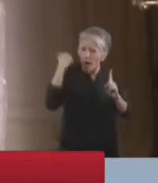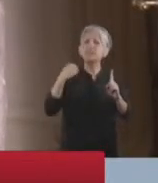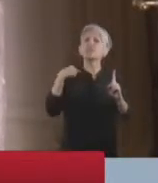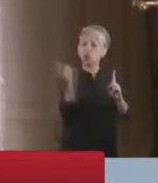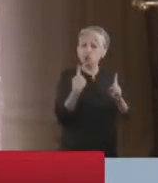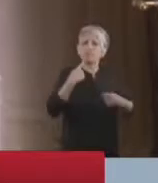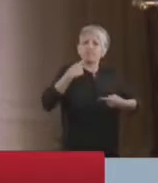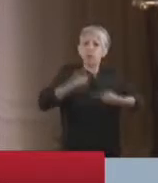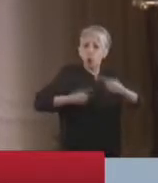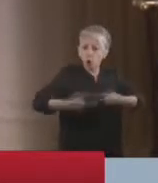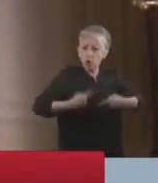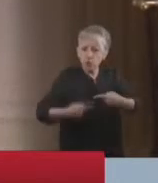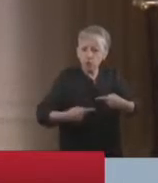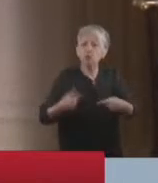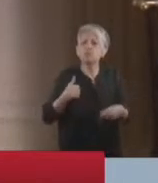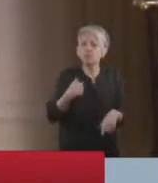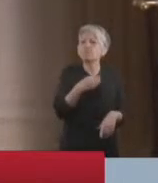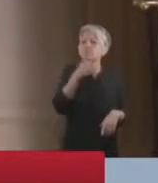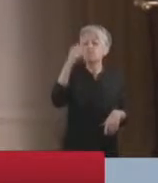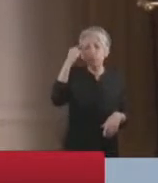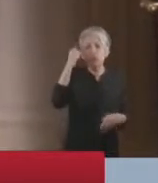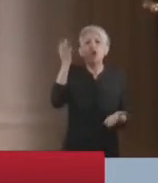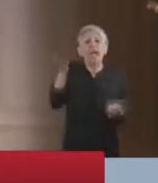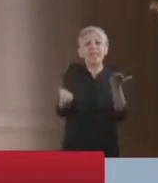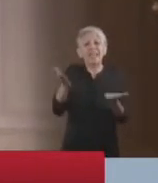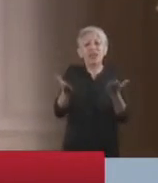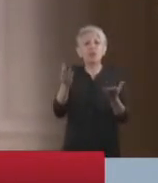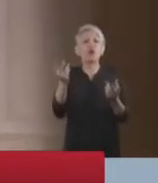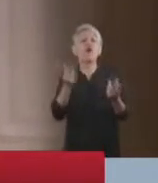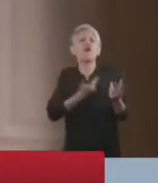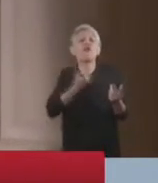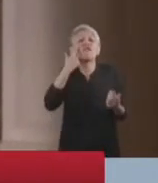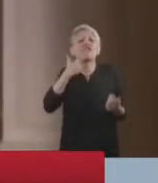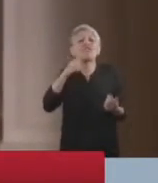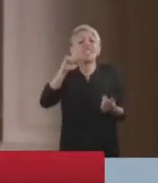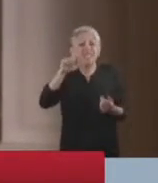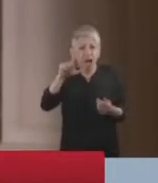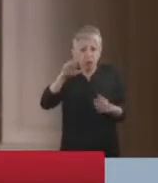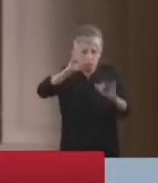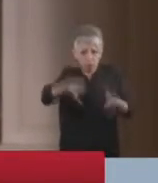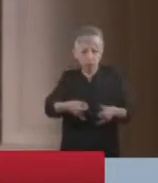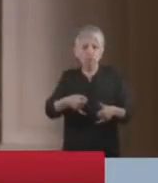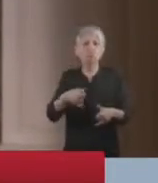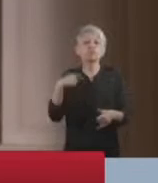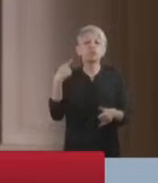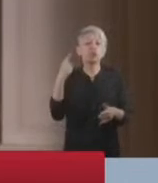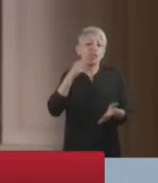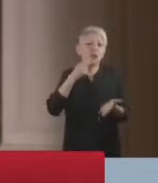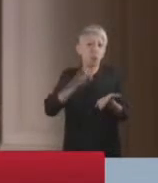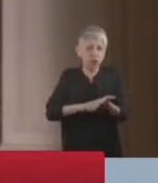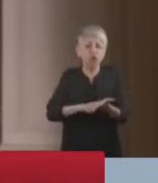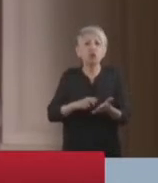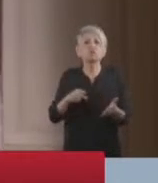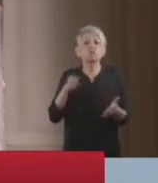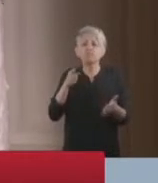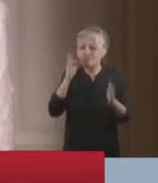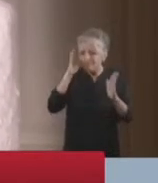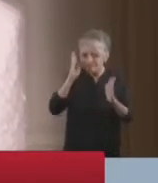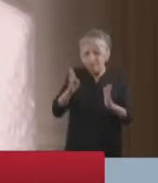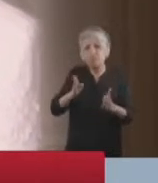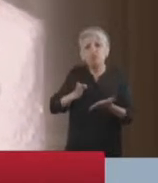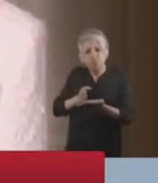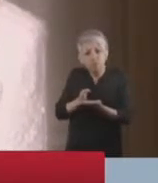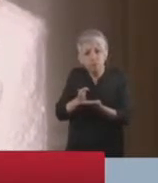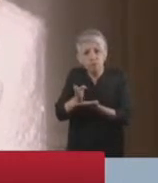por chat con él, que estaba en una recorrida por la provincia. E iremos una delegación de intendentes, ojalá tanto con la ministra nacional como con el